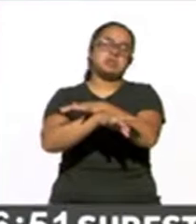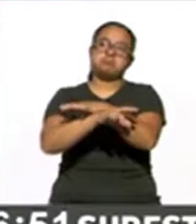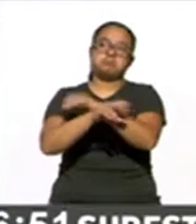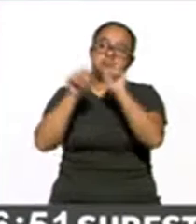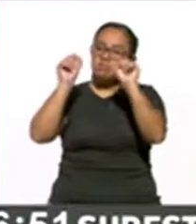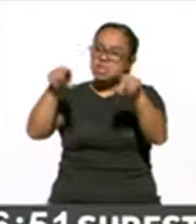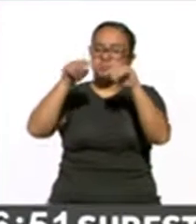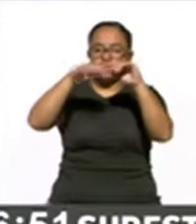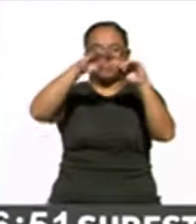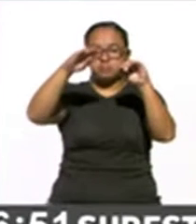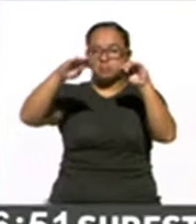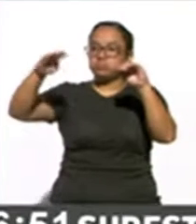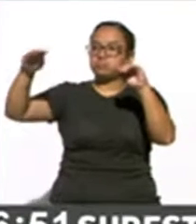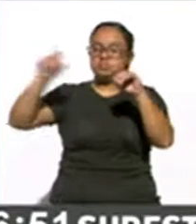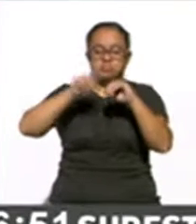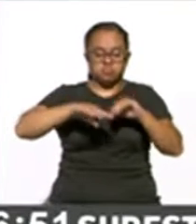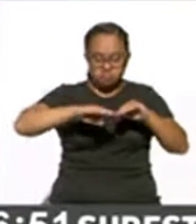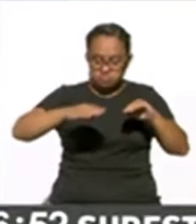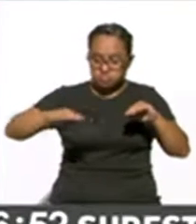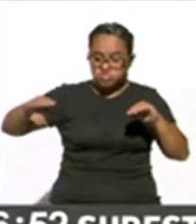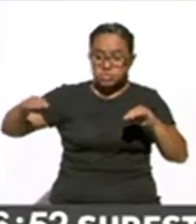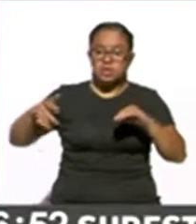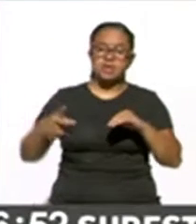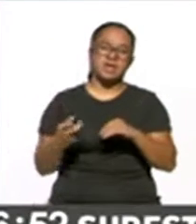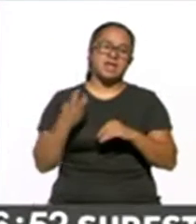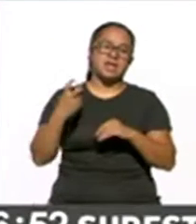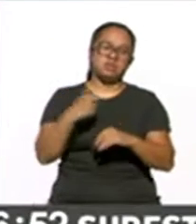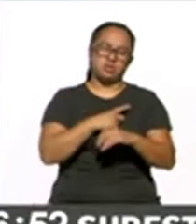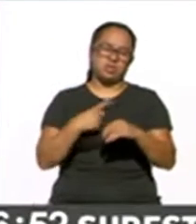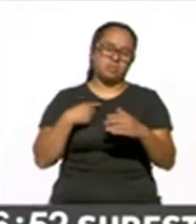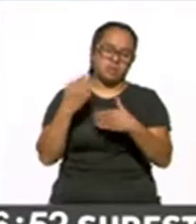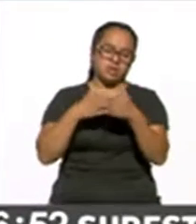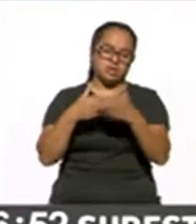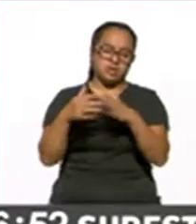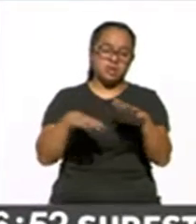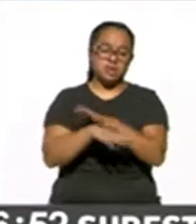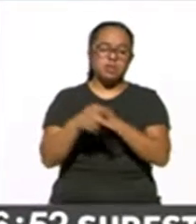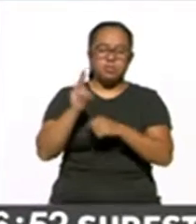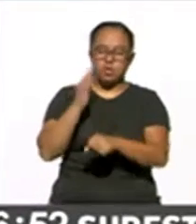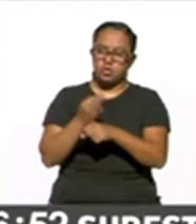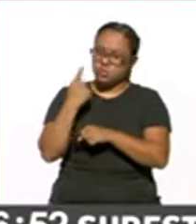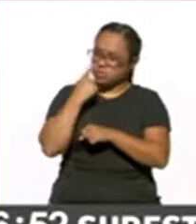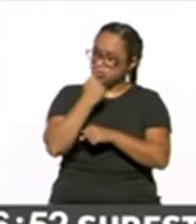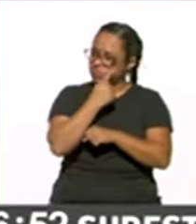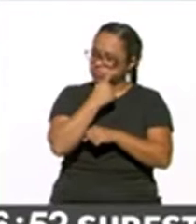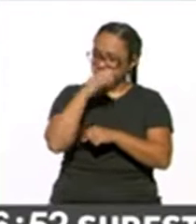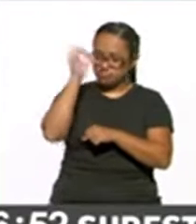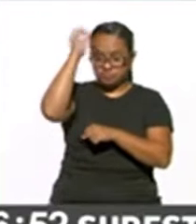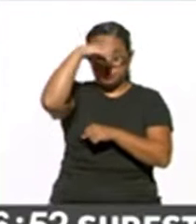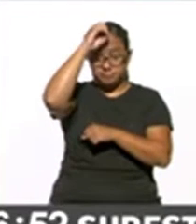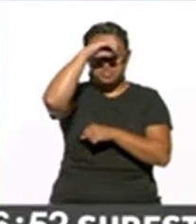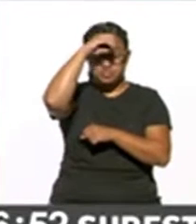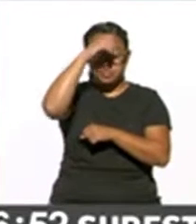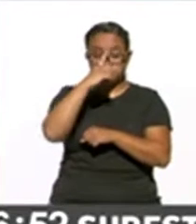mencionaba, tenemos que actualizar esta serie, pero a juzgar por lo que vemos aquí, da la impresión de que no